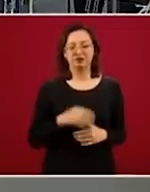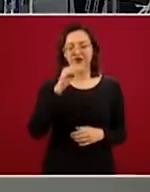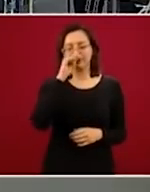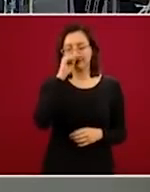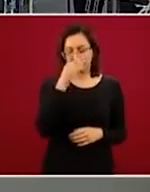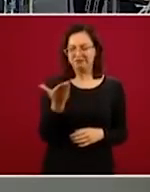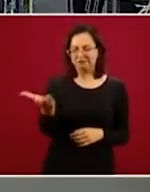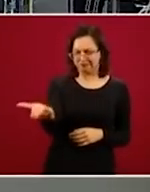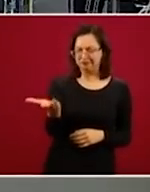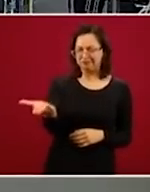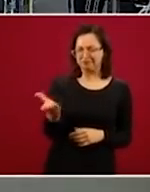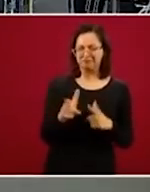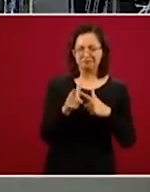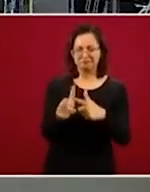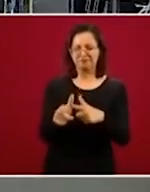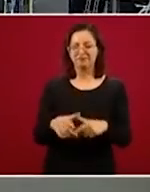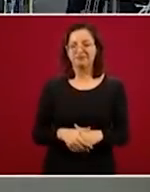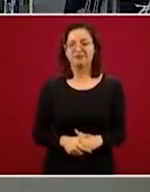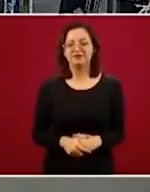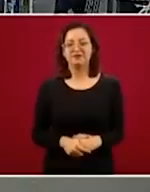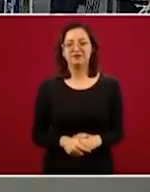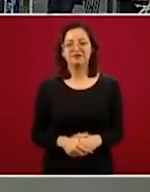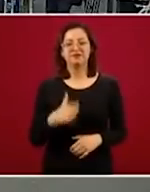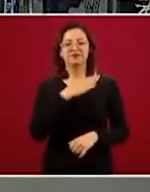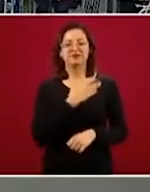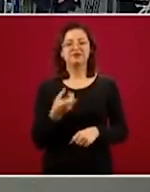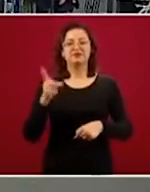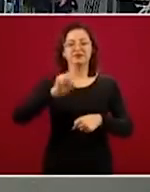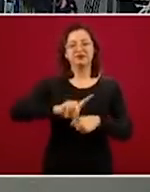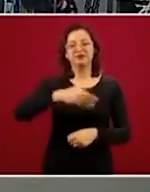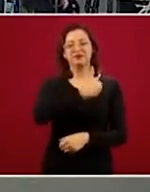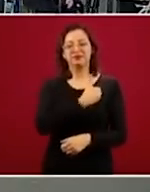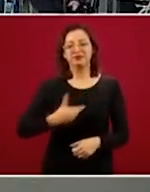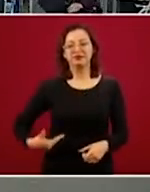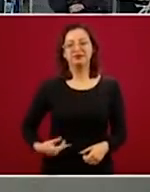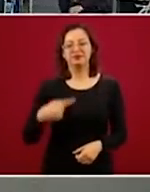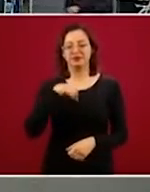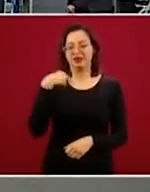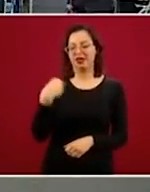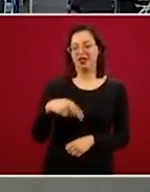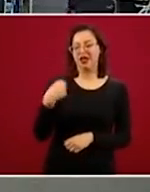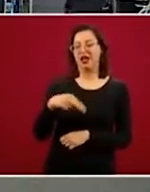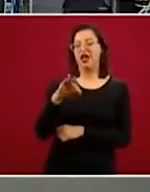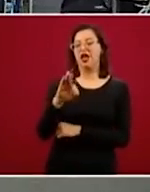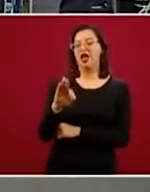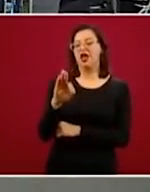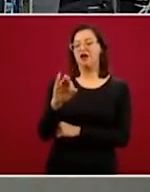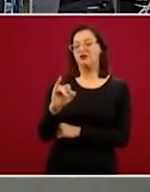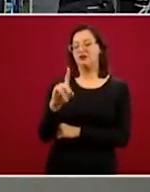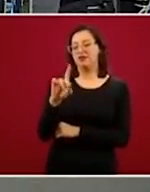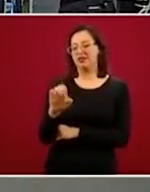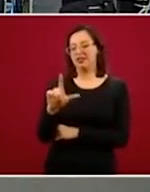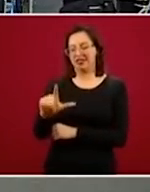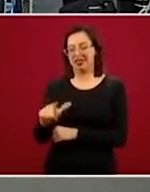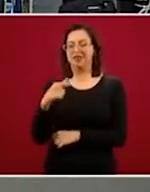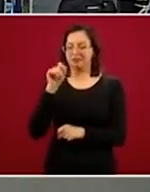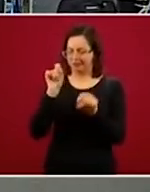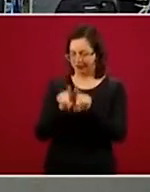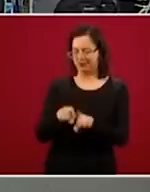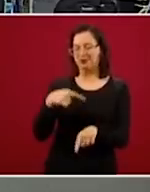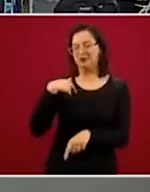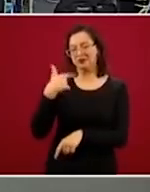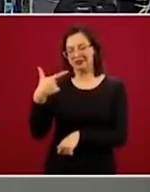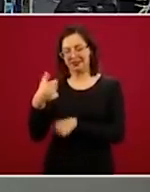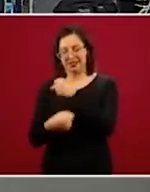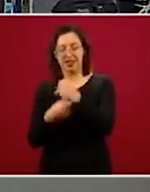en adelante buenos días señor presidente yo soy fidel de periscopio espacio tengo siete años y vengo